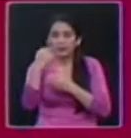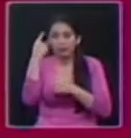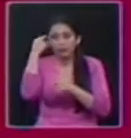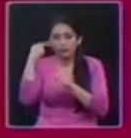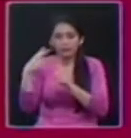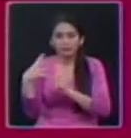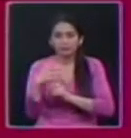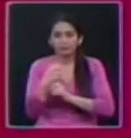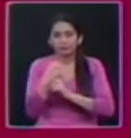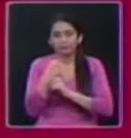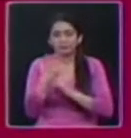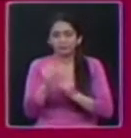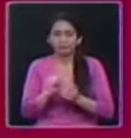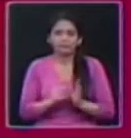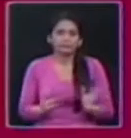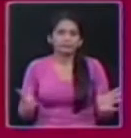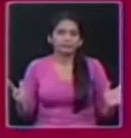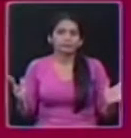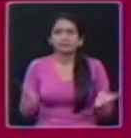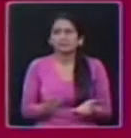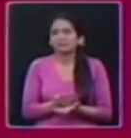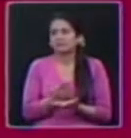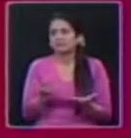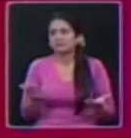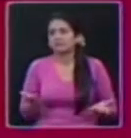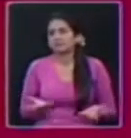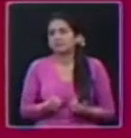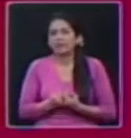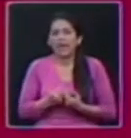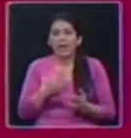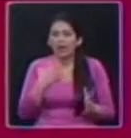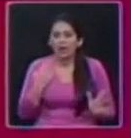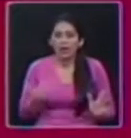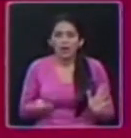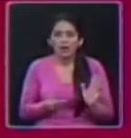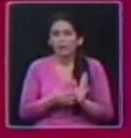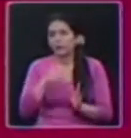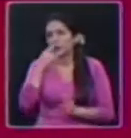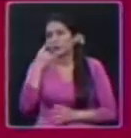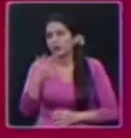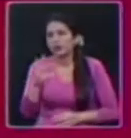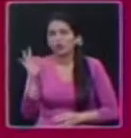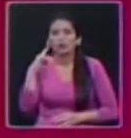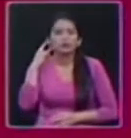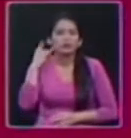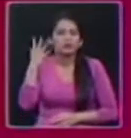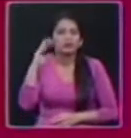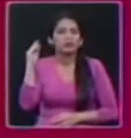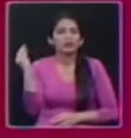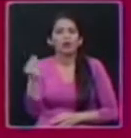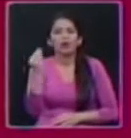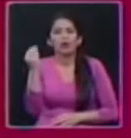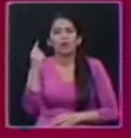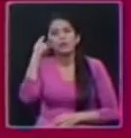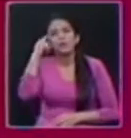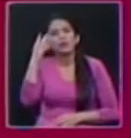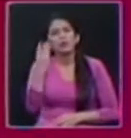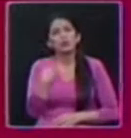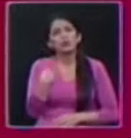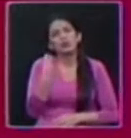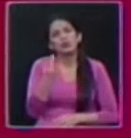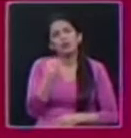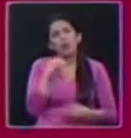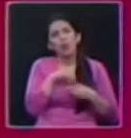financieras. Ahora, es decir, que si algo, si algún niño o algún joven está planteando ahorrar, por ejemplo, nosotros